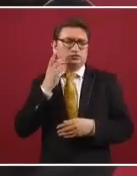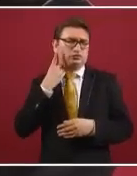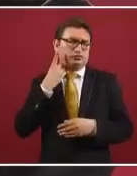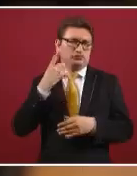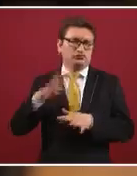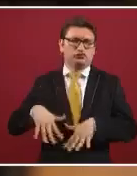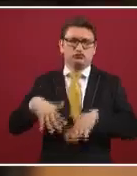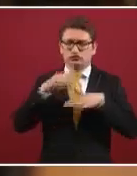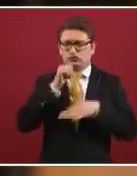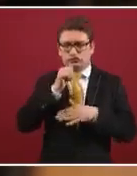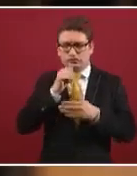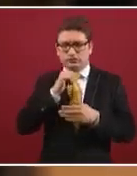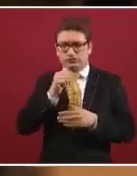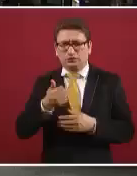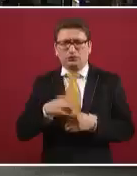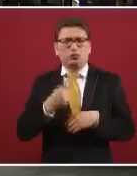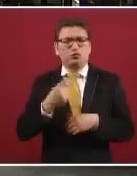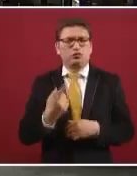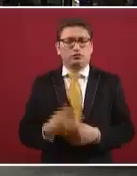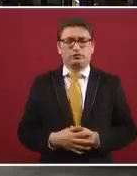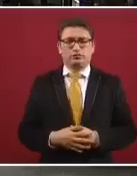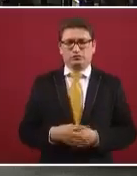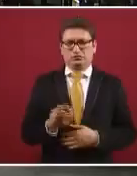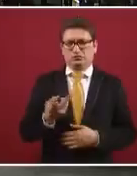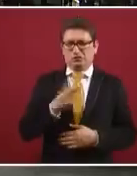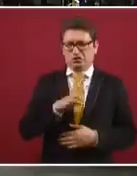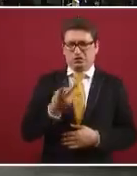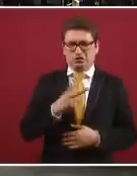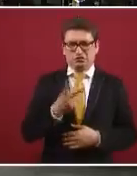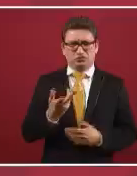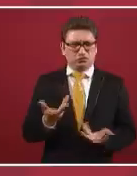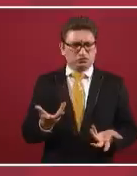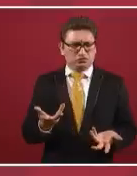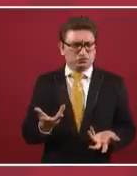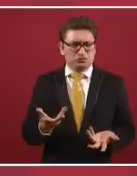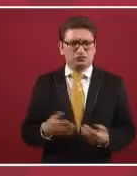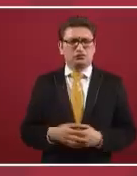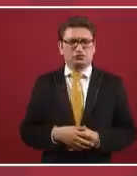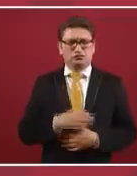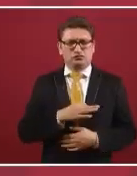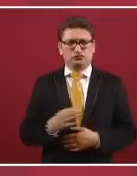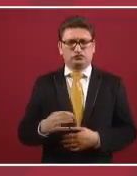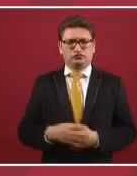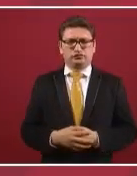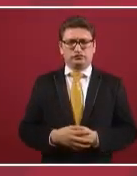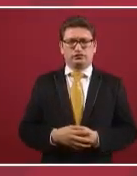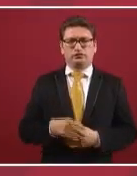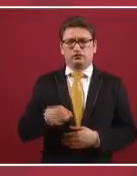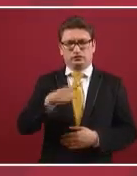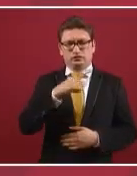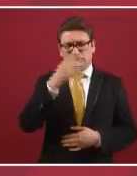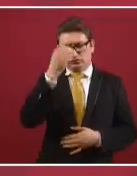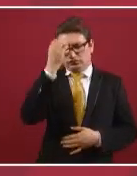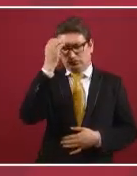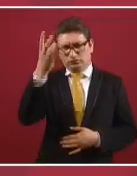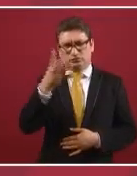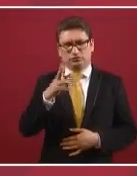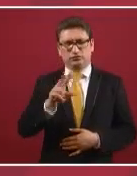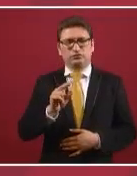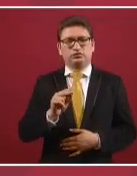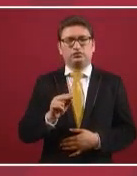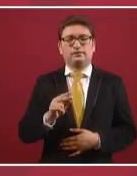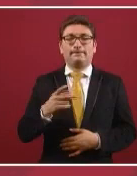en la Cámara de Diputados? Pues fueron las dos cosas y no se debe de olvidar